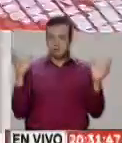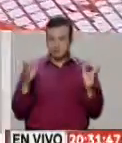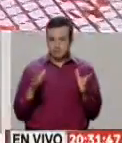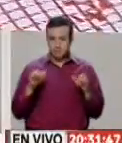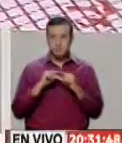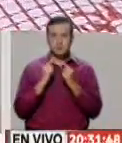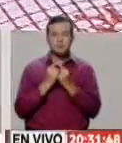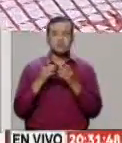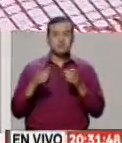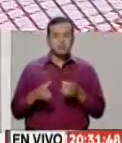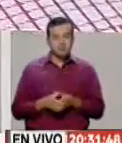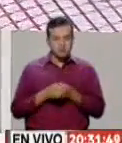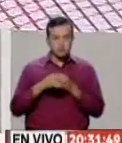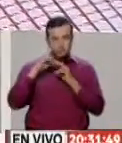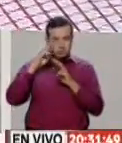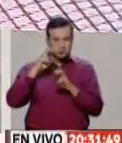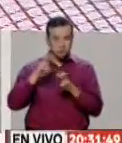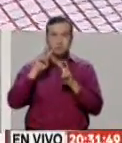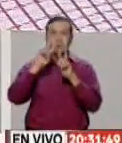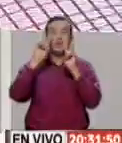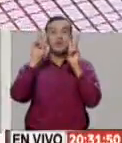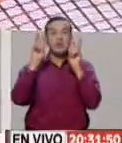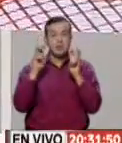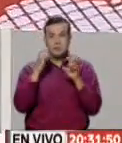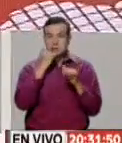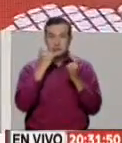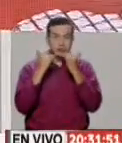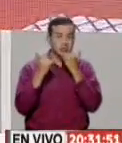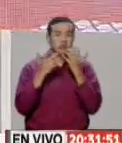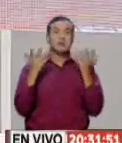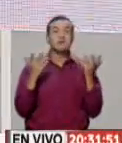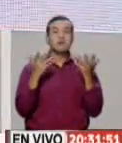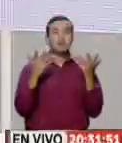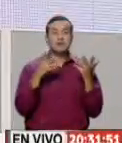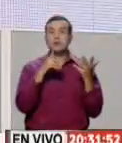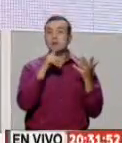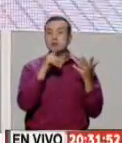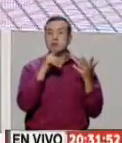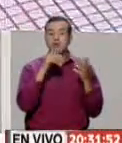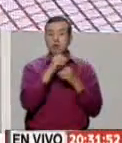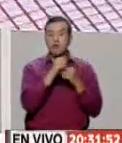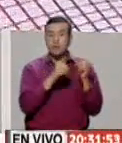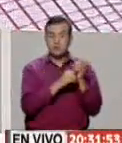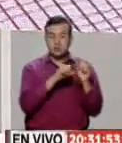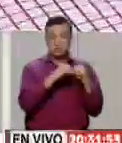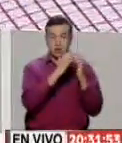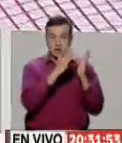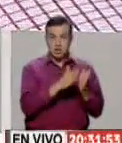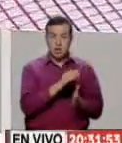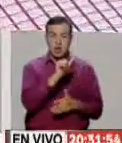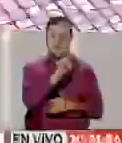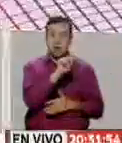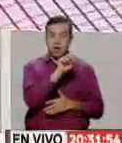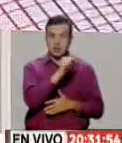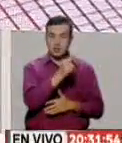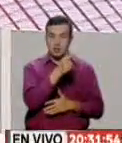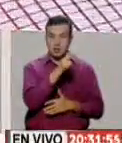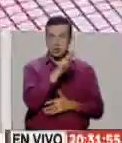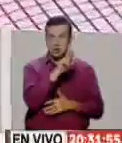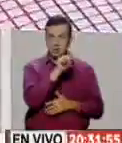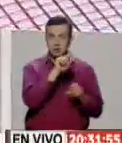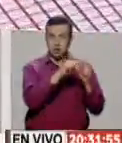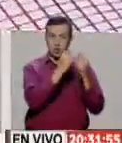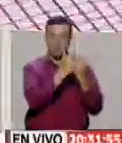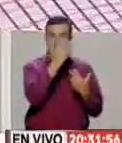la mesa multipartidista que investiga las presuntas irregularidades producidas en el despacho de Ana Galarza, legisladora de